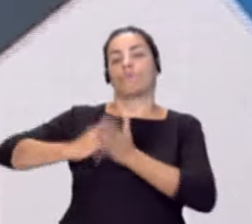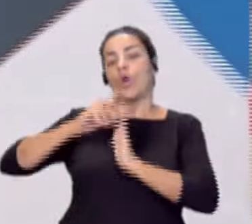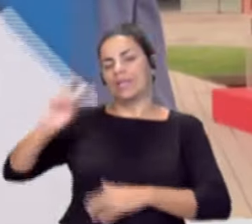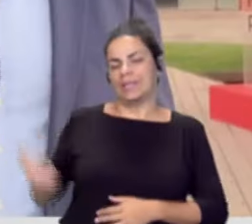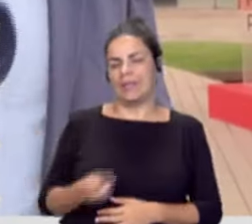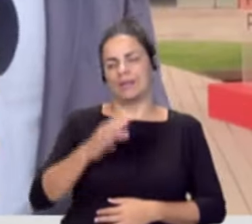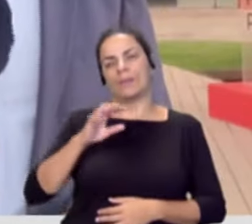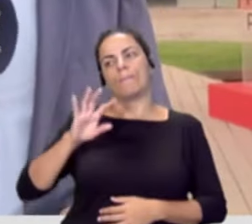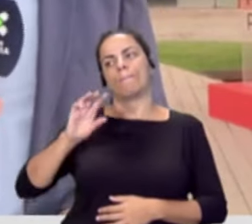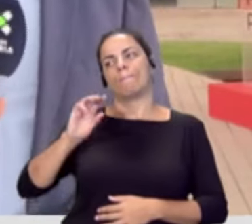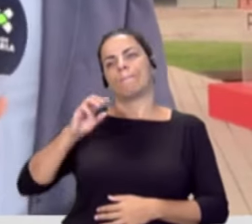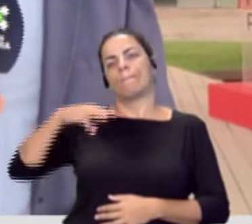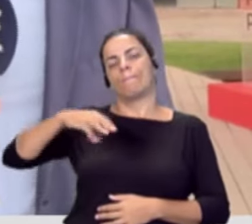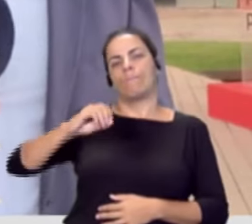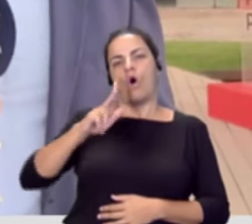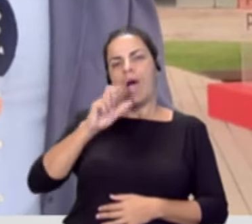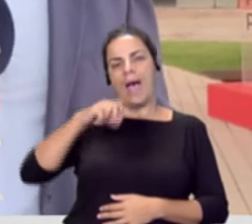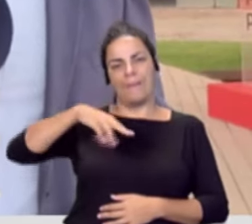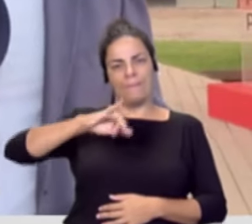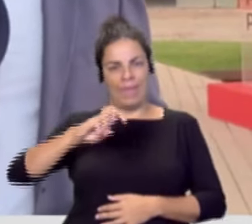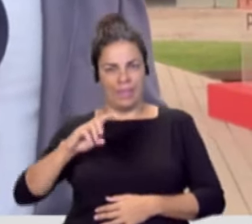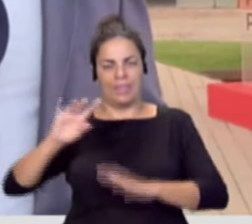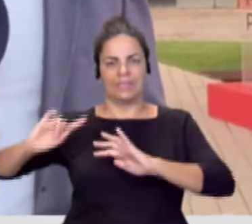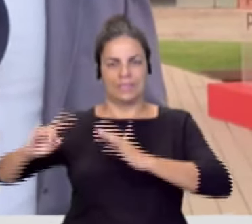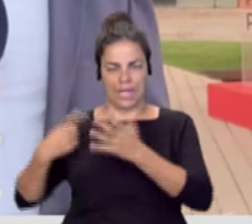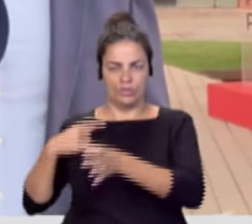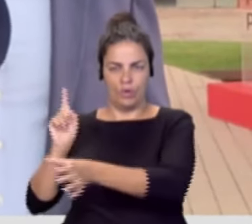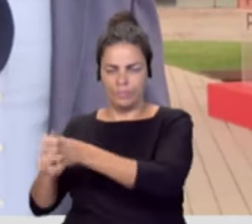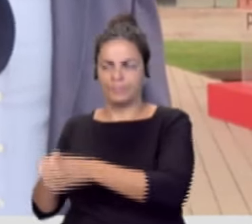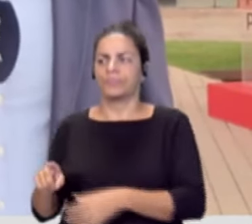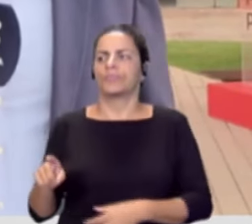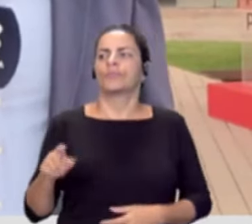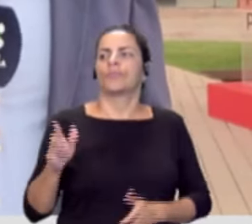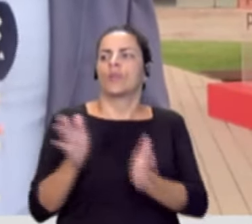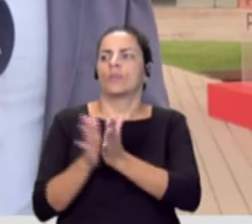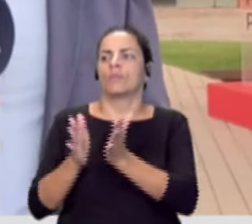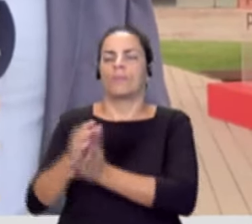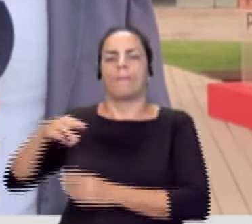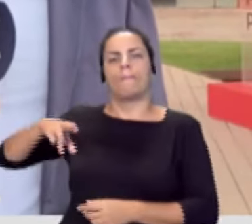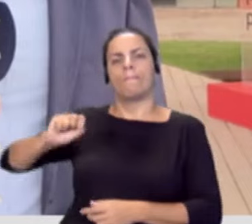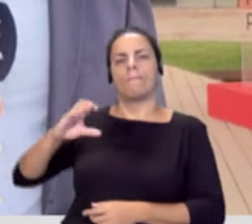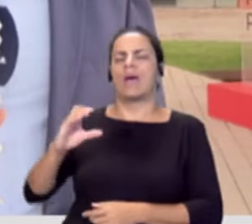Marc Ferrá, cuéntanos a qué hora está previsto que llegue el presidente de Canarias.